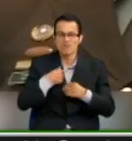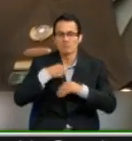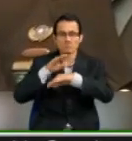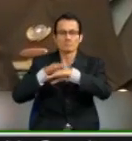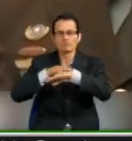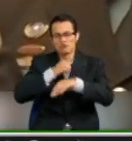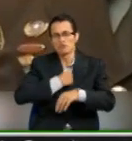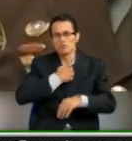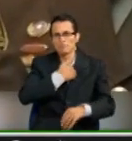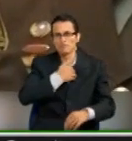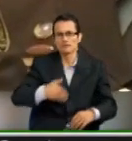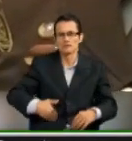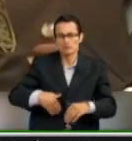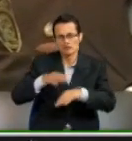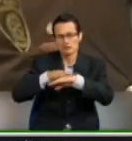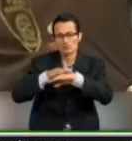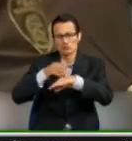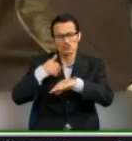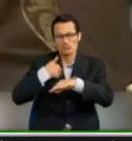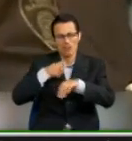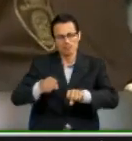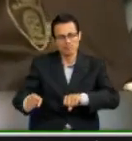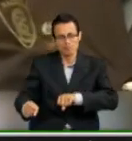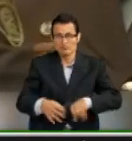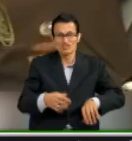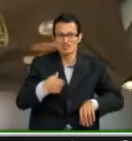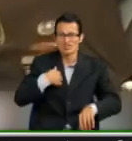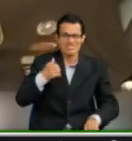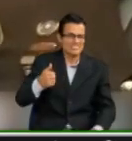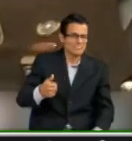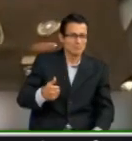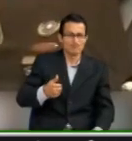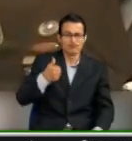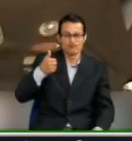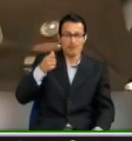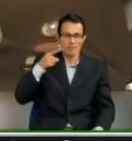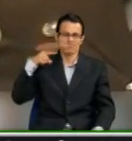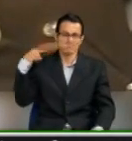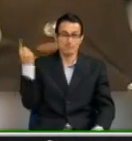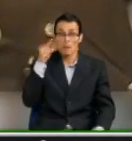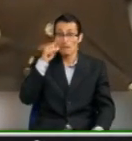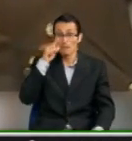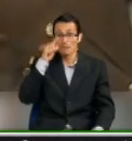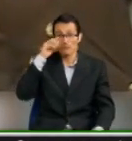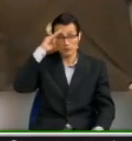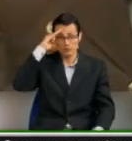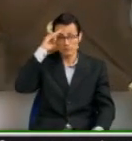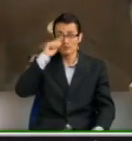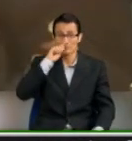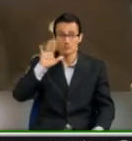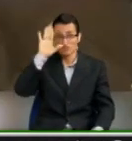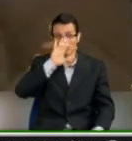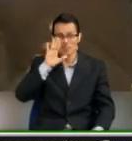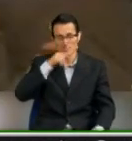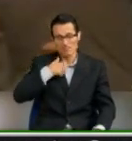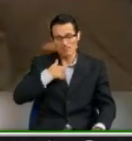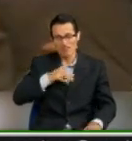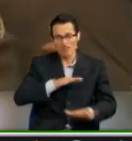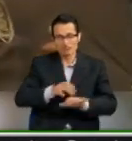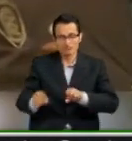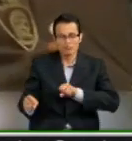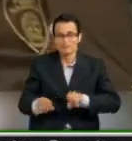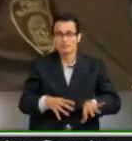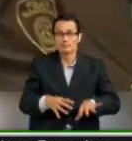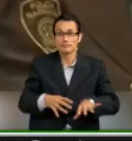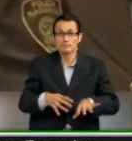que me aparte del cargo como director general de la Policía Nacional. Estoy en los